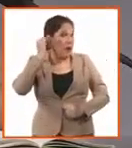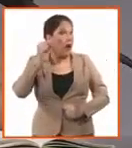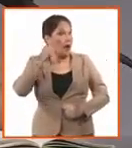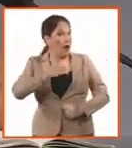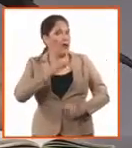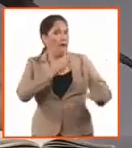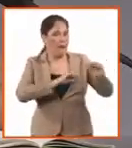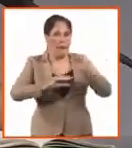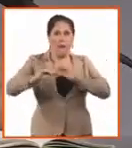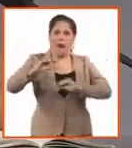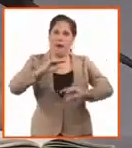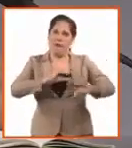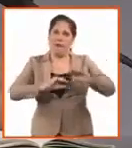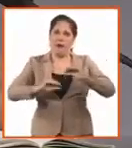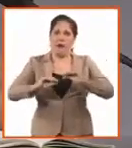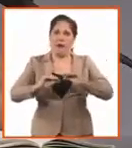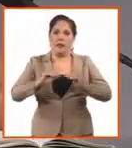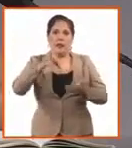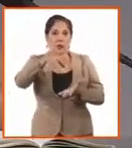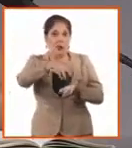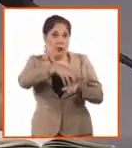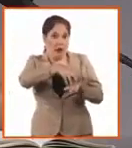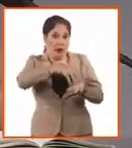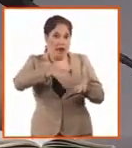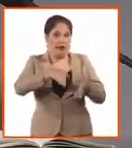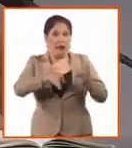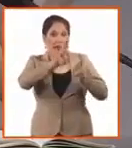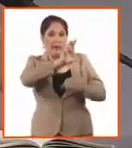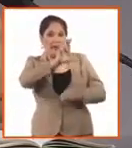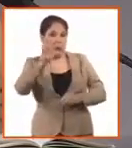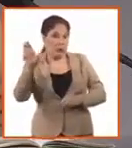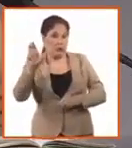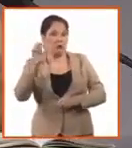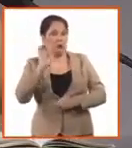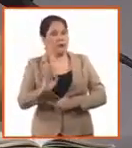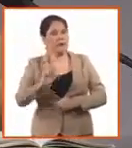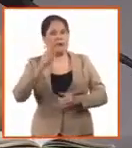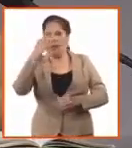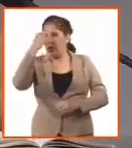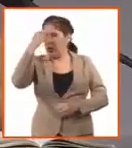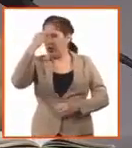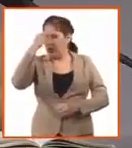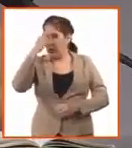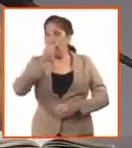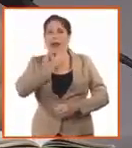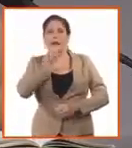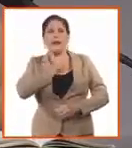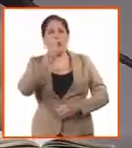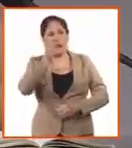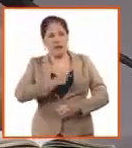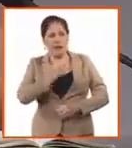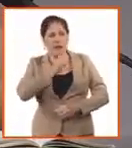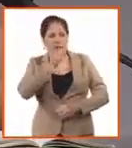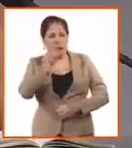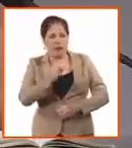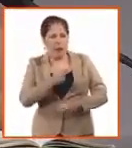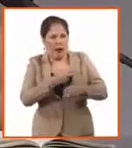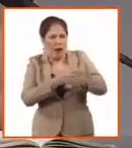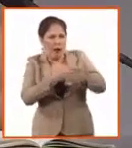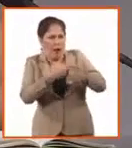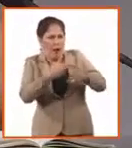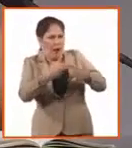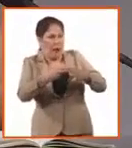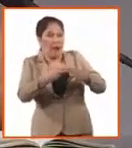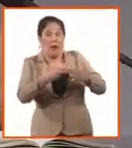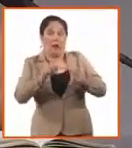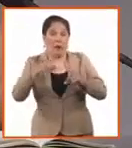estudios ernesto ché guevara así que lo invito a que no se pierda esta entrevista que fue mucho más larga y que tuvimos que sintetizar por el tema de los minutos en